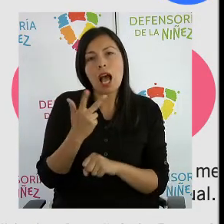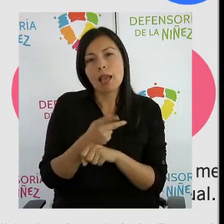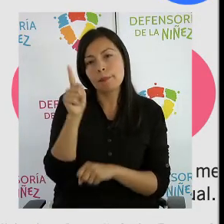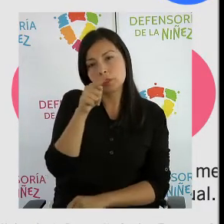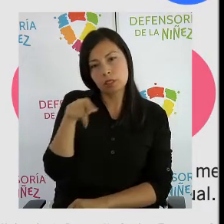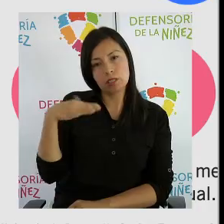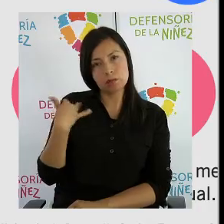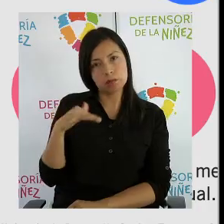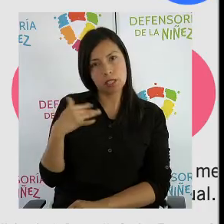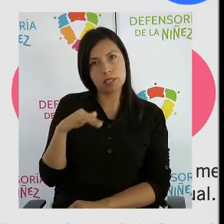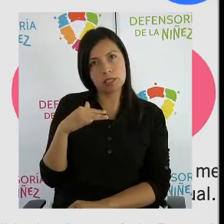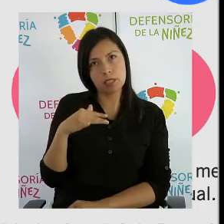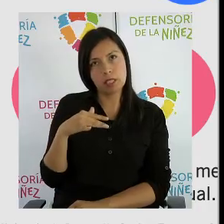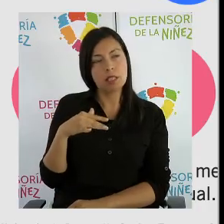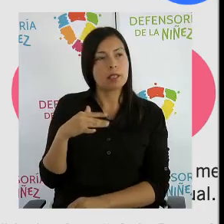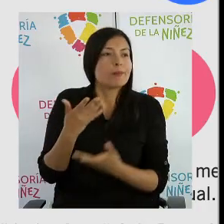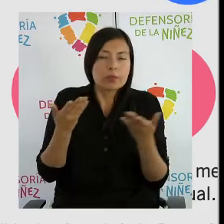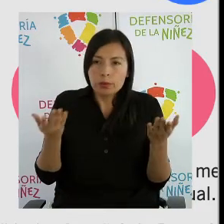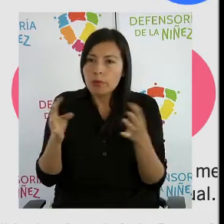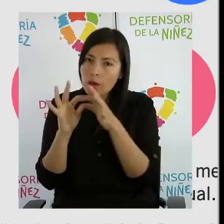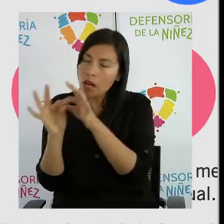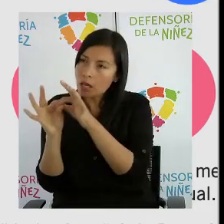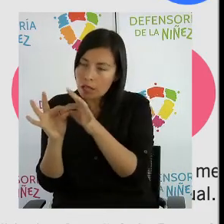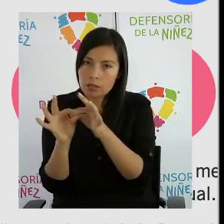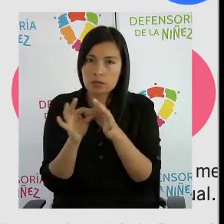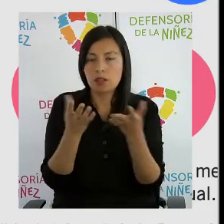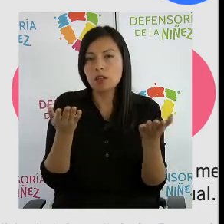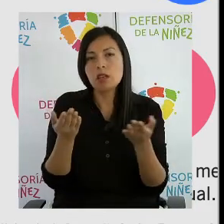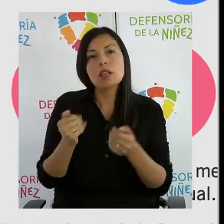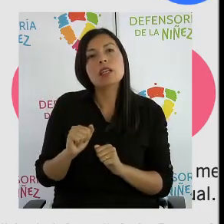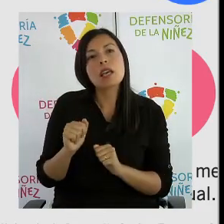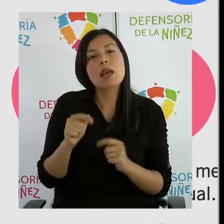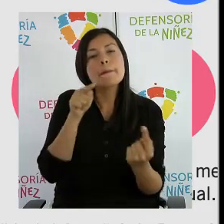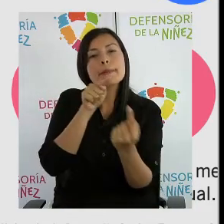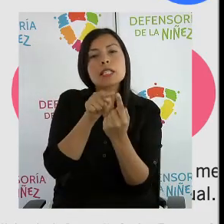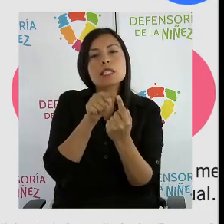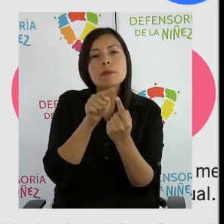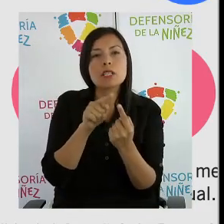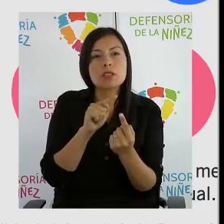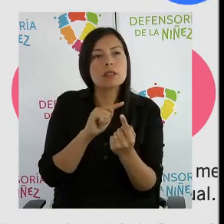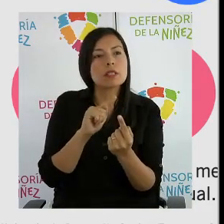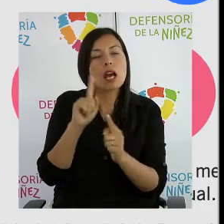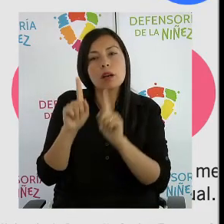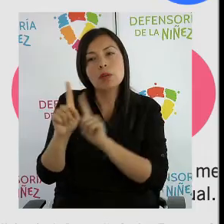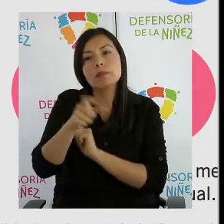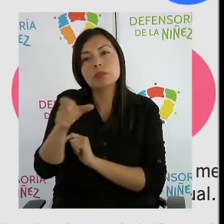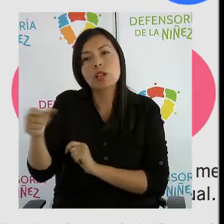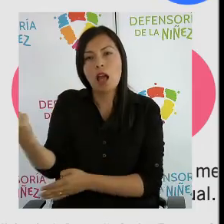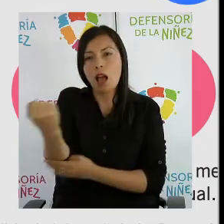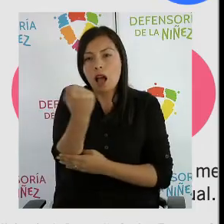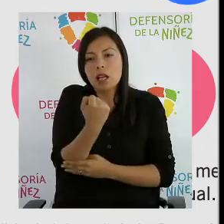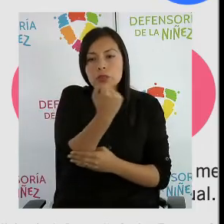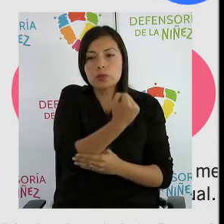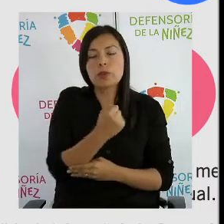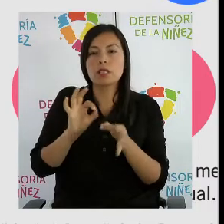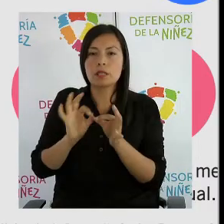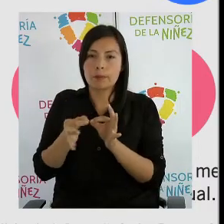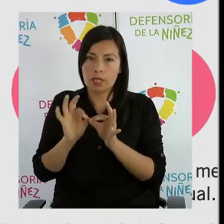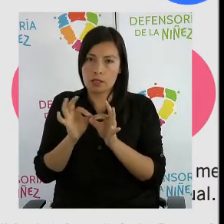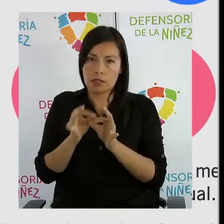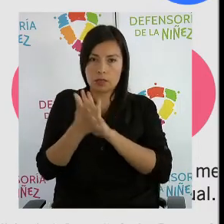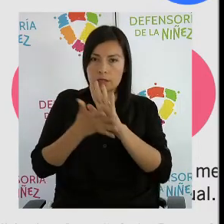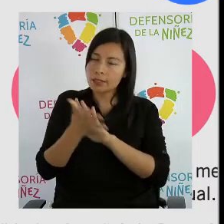porcentajes importantes. Agradezco de hecho la participación de quienes nos están ayudando con la interpretación en la